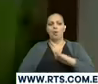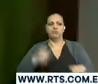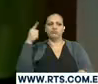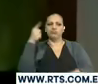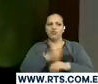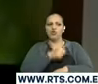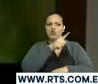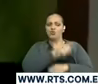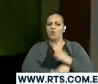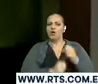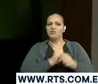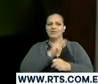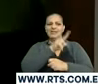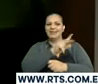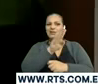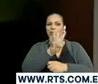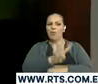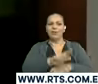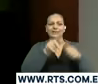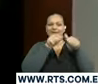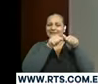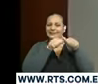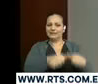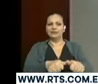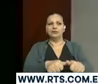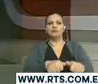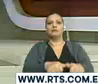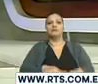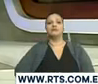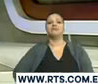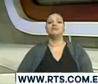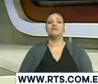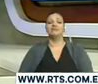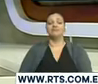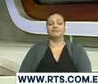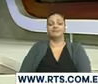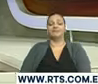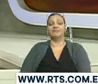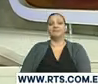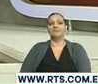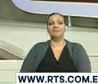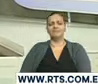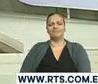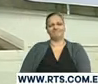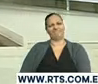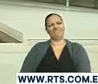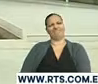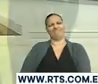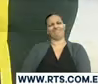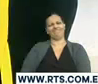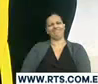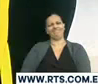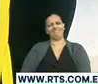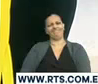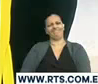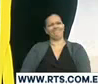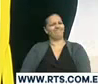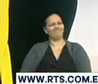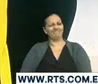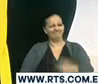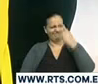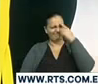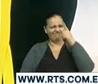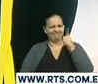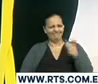del país, informó Jorge Escobar. cómo se escapa un reo de una cárcel donde